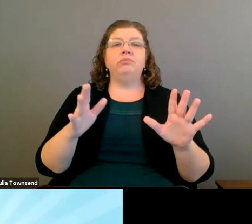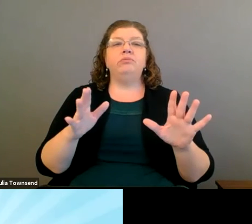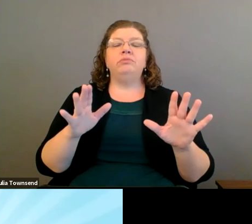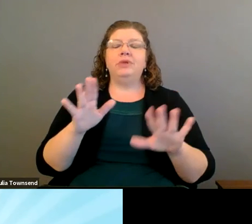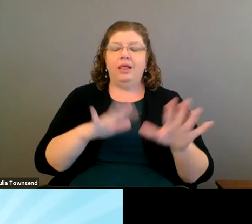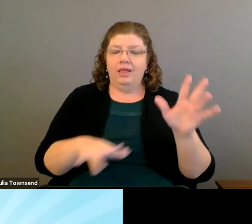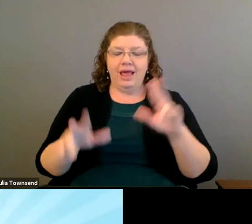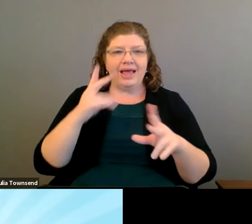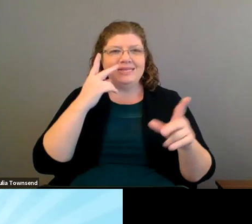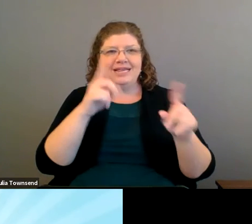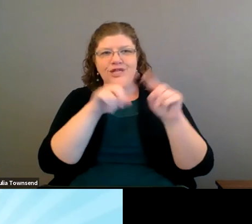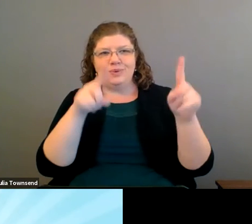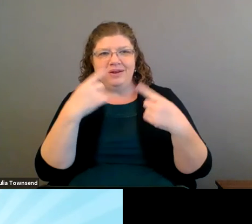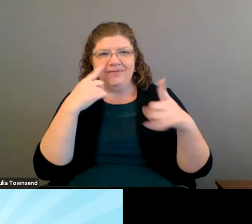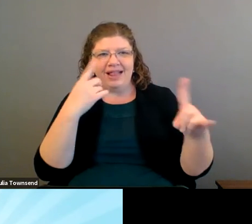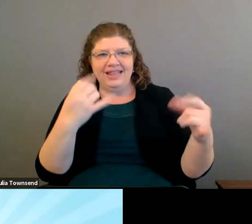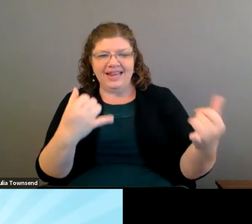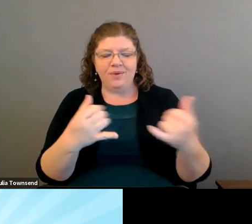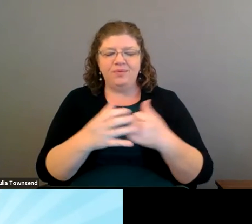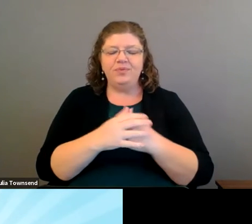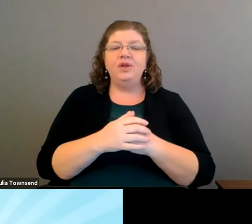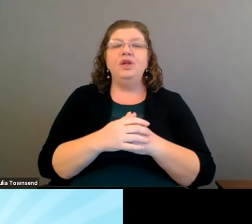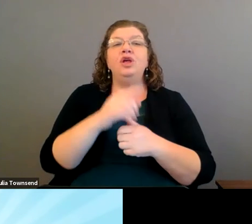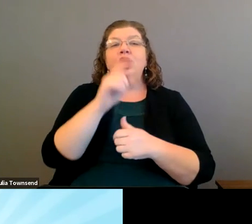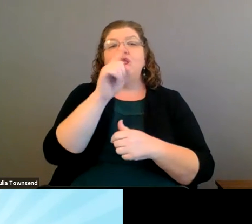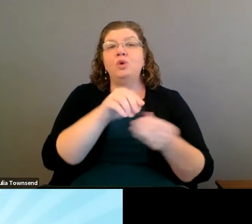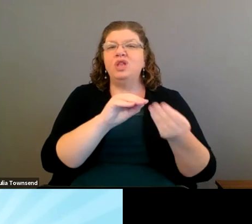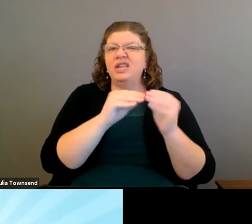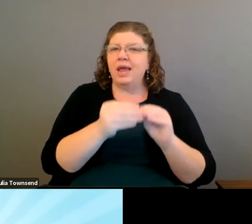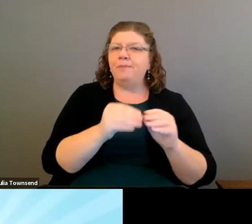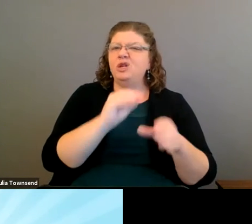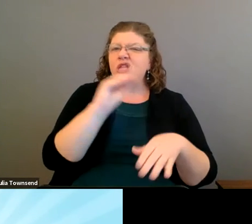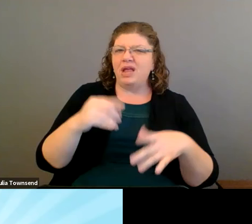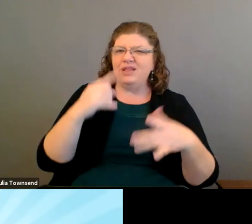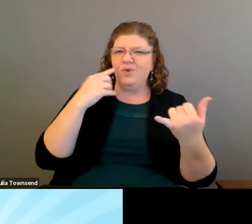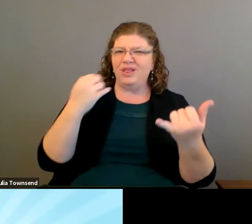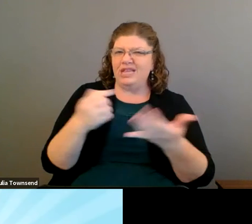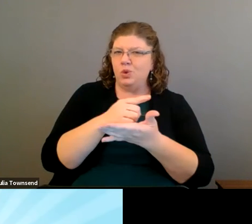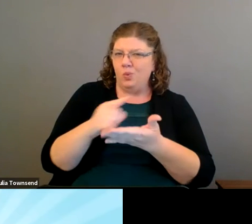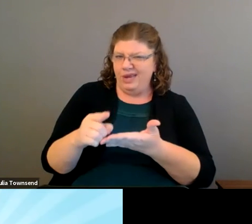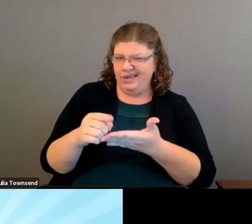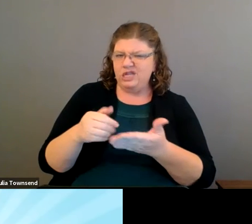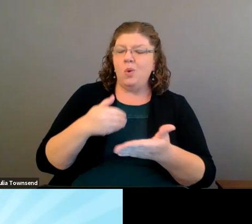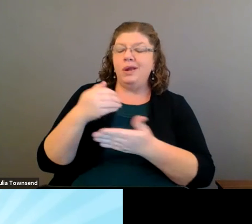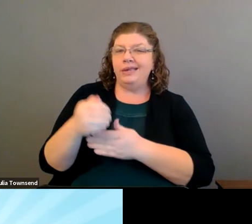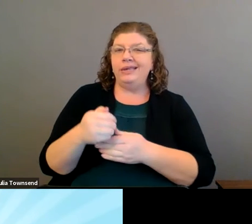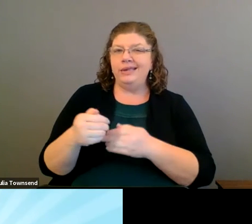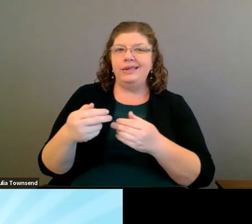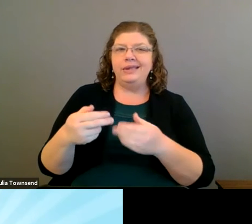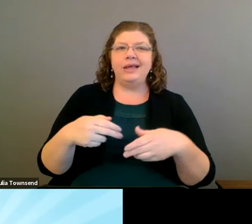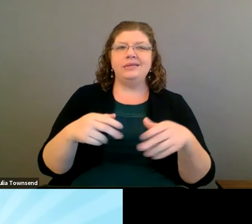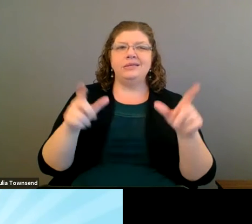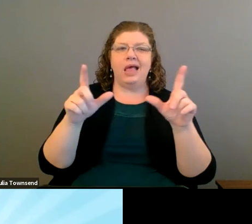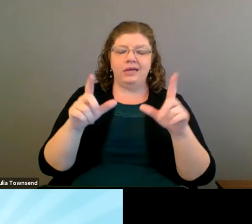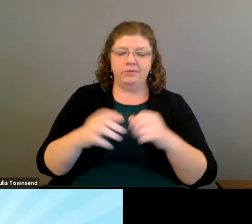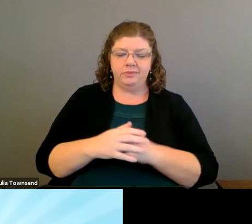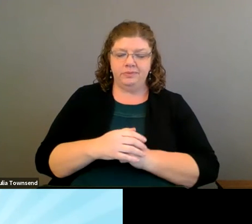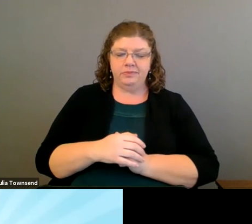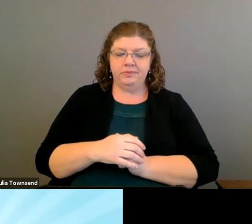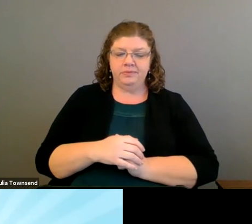la pantalla. Estos son los números y los índices de esta semana. Siguiente diapositiva, por favor.